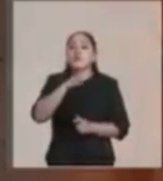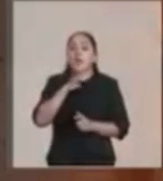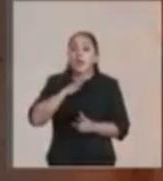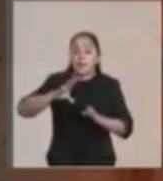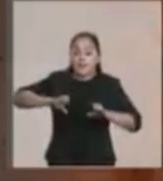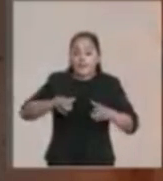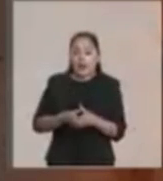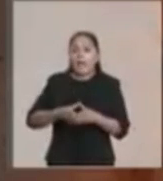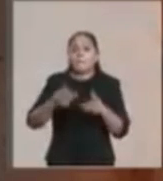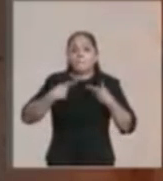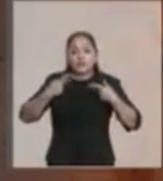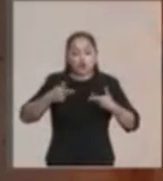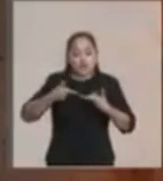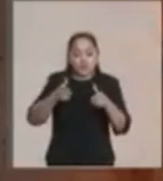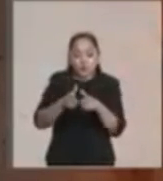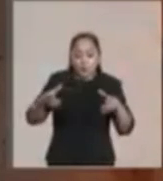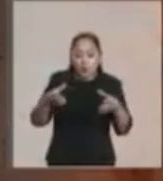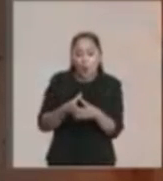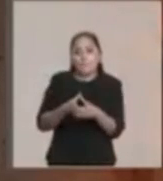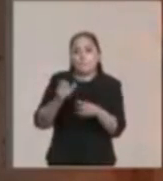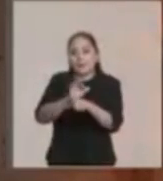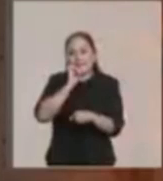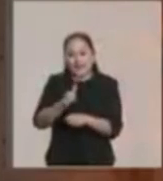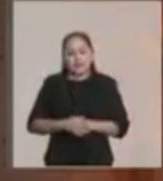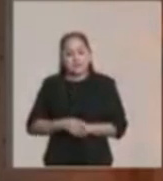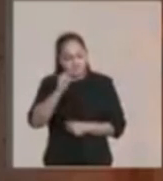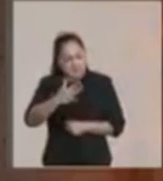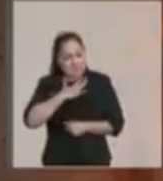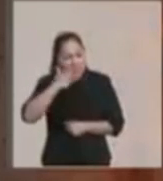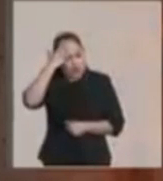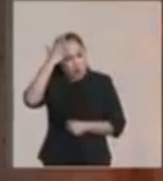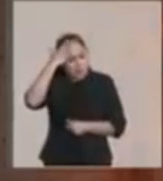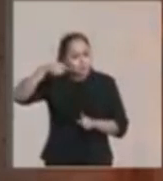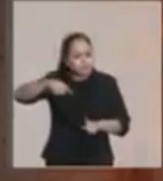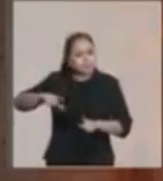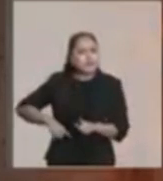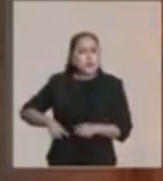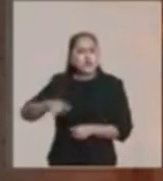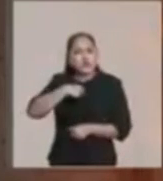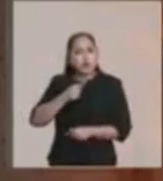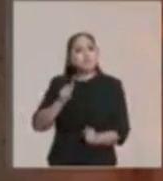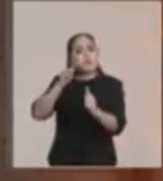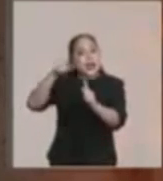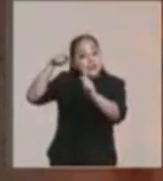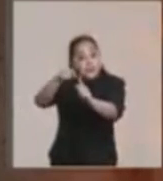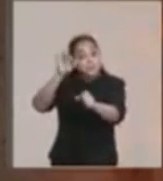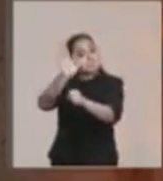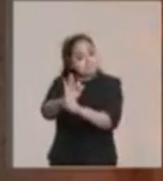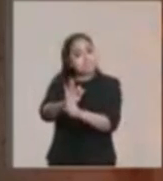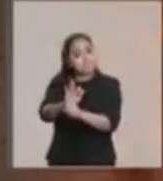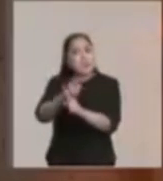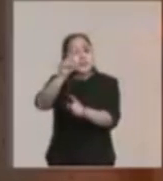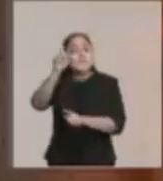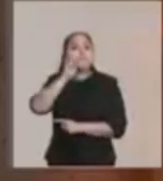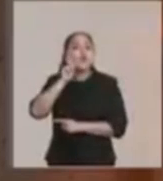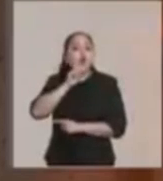de vulnerabilidad. Y sí es importante que haya un gobierno como el que yo voy a encabezar para decirles que yo te voy a defender a ti